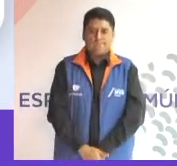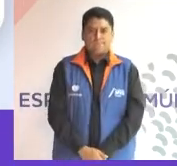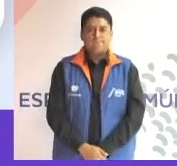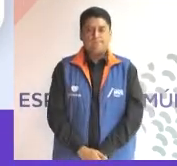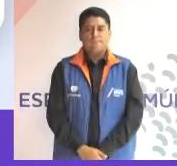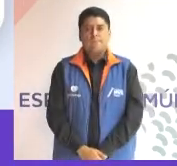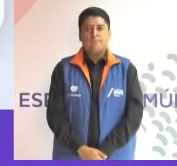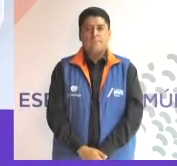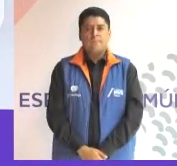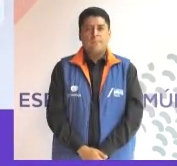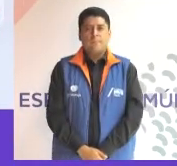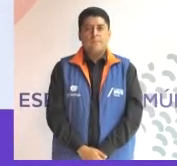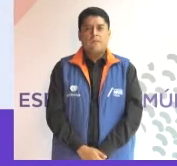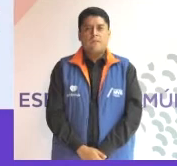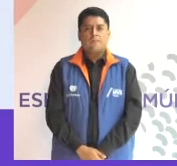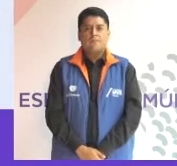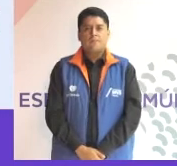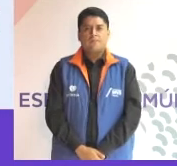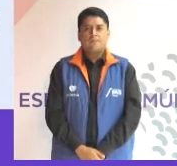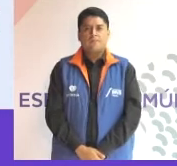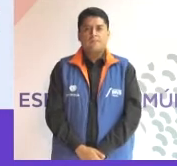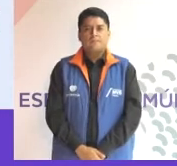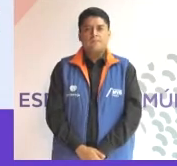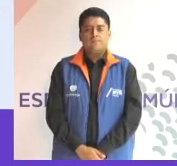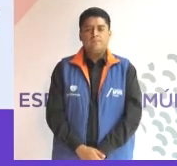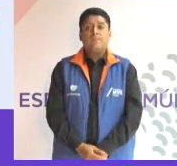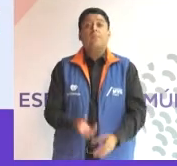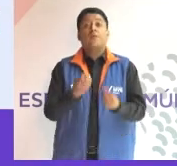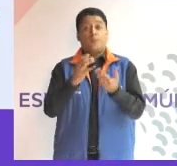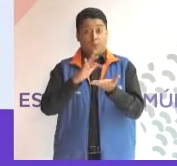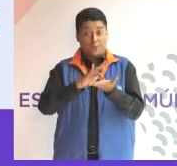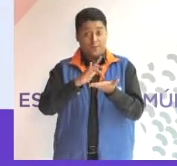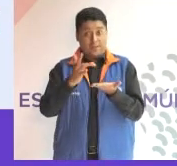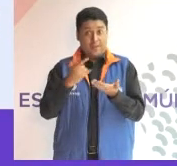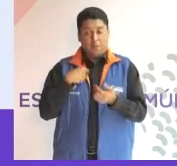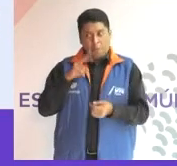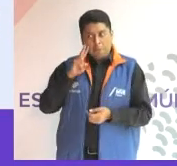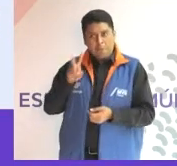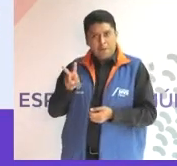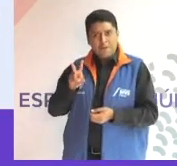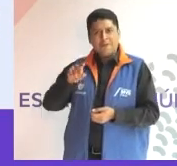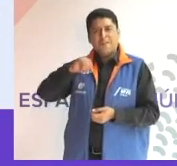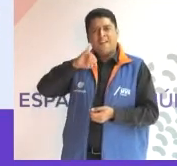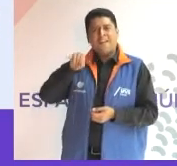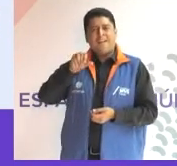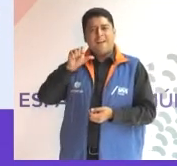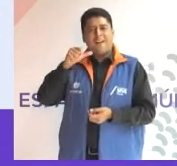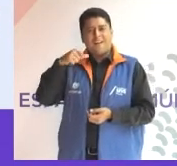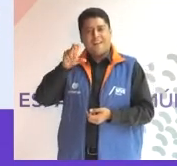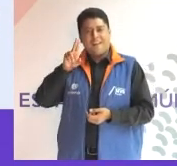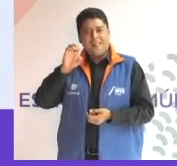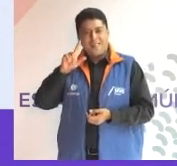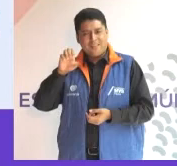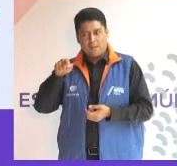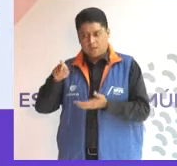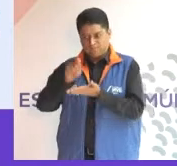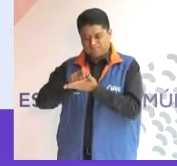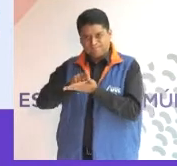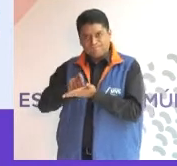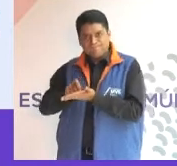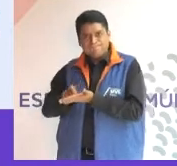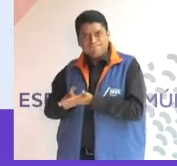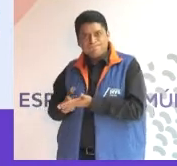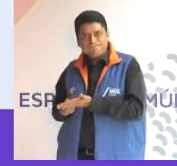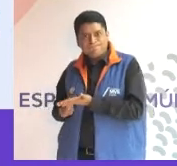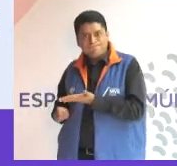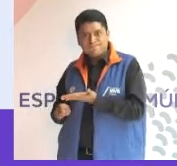Muchísimas gracias, John. Aquí veo a Jackie tome notas y comentando, así que la voy a dejar. El